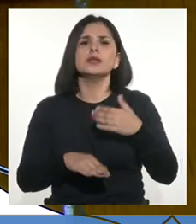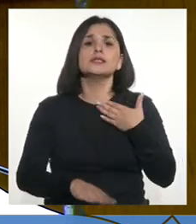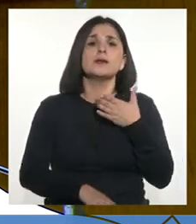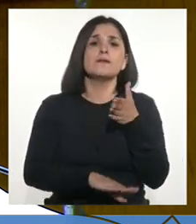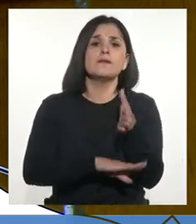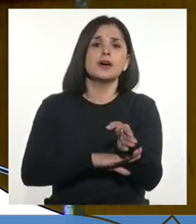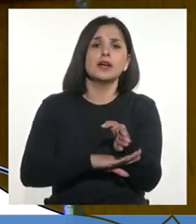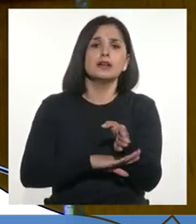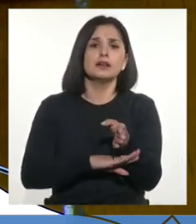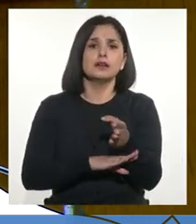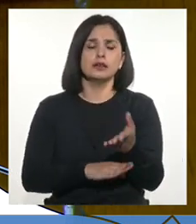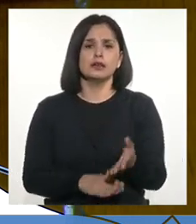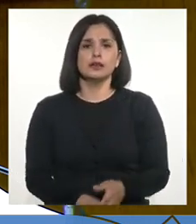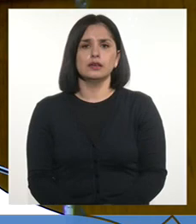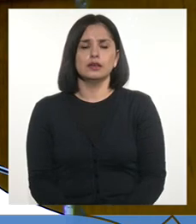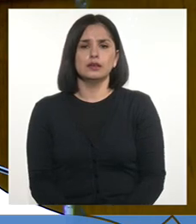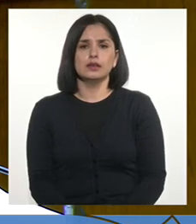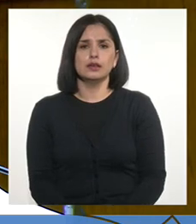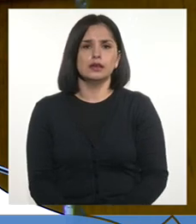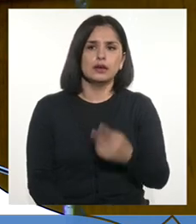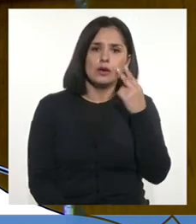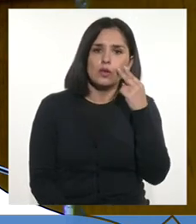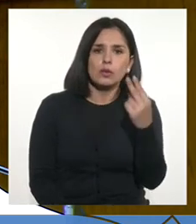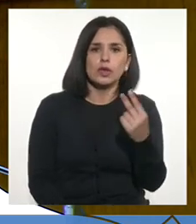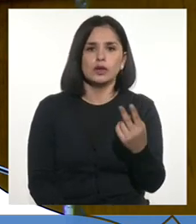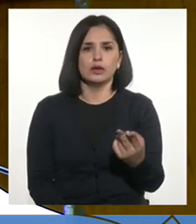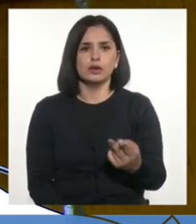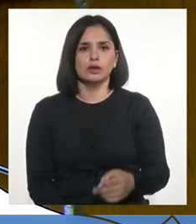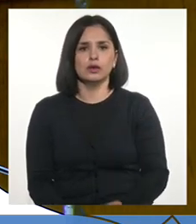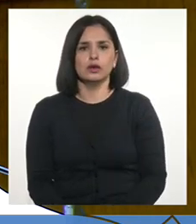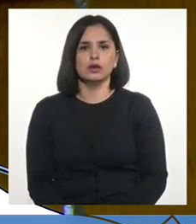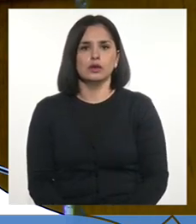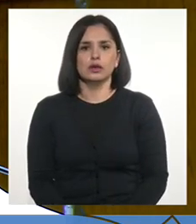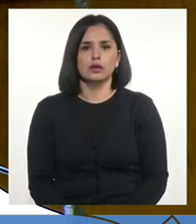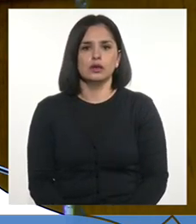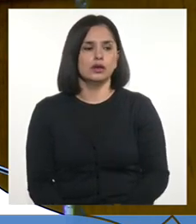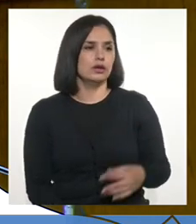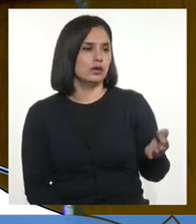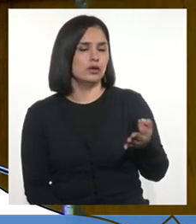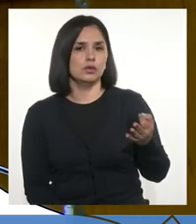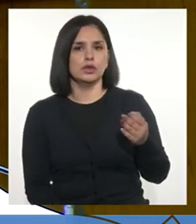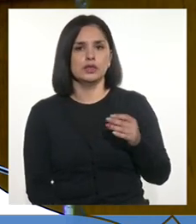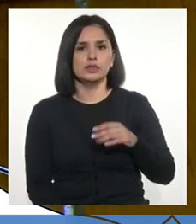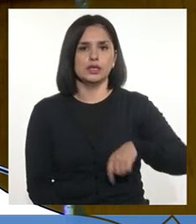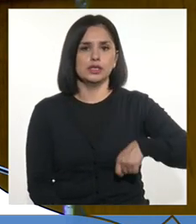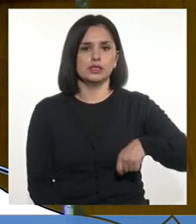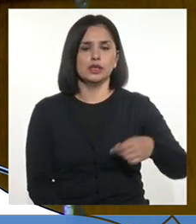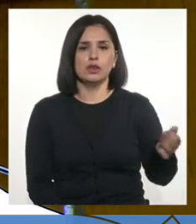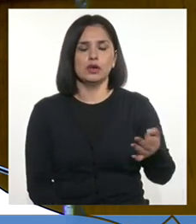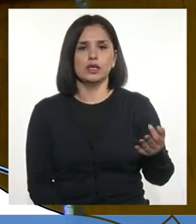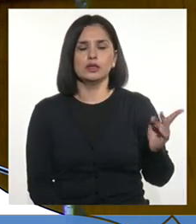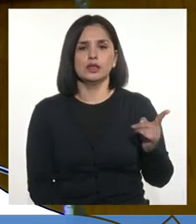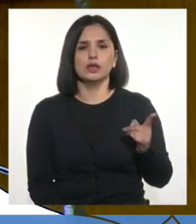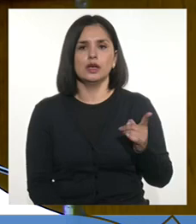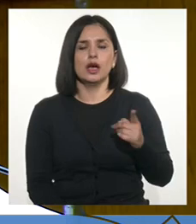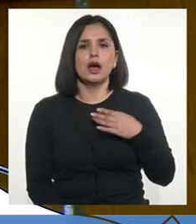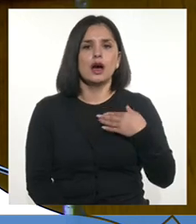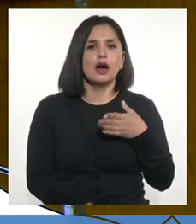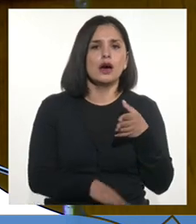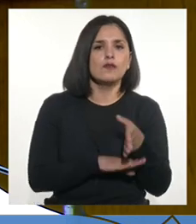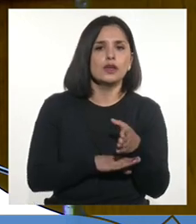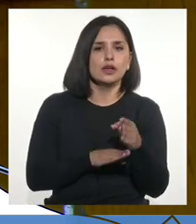a citar oa ver como de señalar a la senadora luz ebensperger hace un rato atrás a visitar